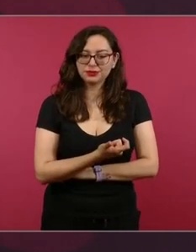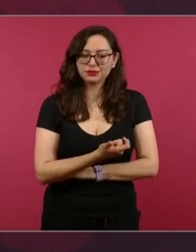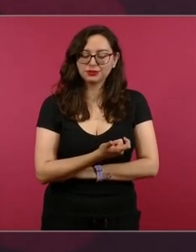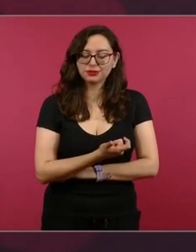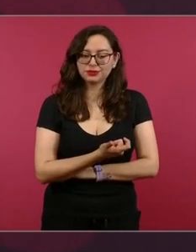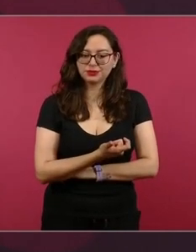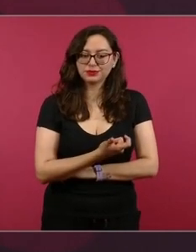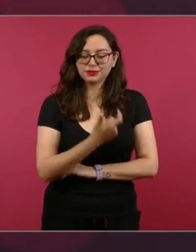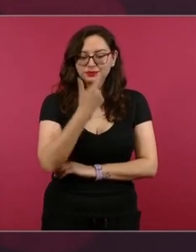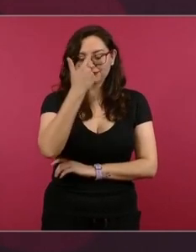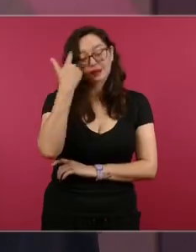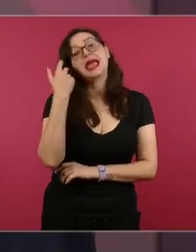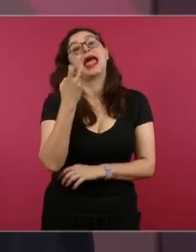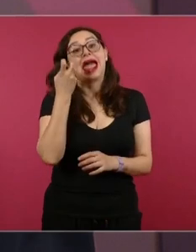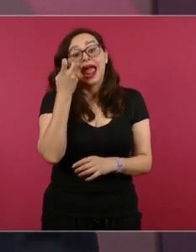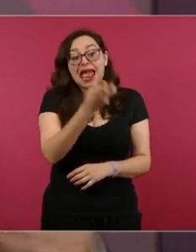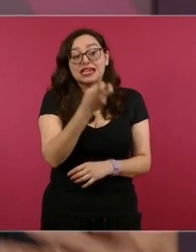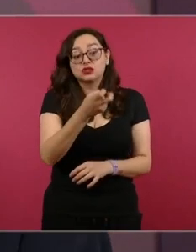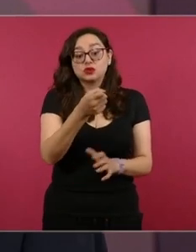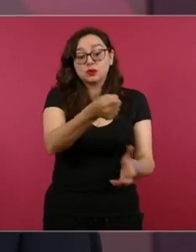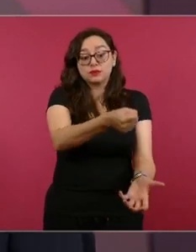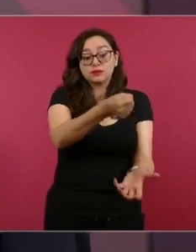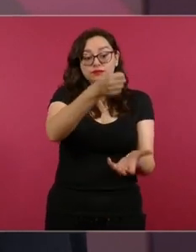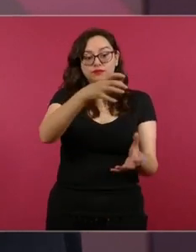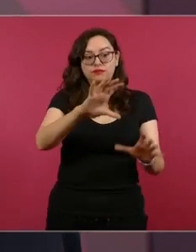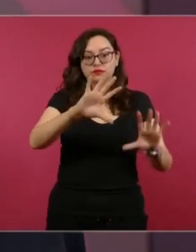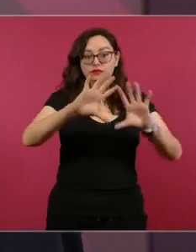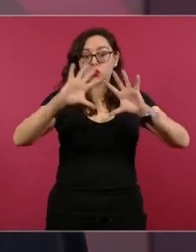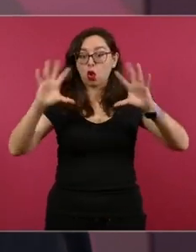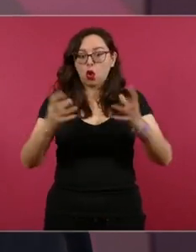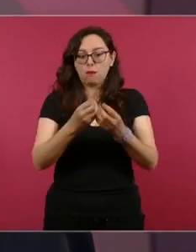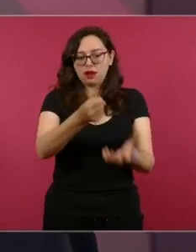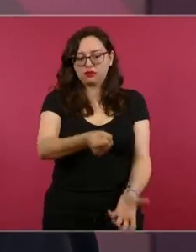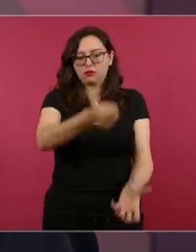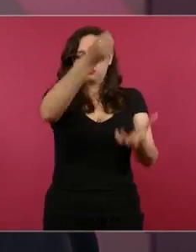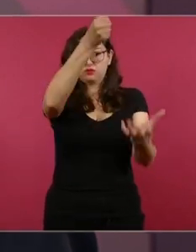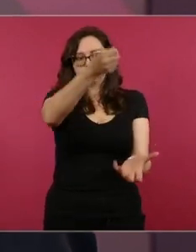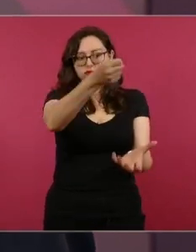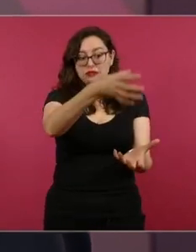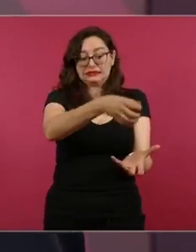¿Qué se busca? Que esos excedentes,